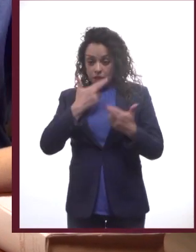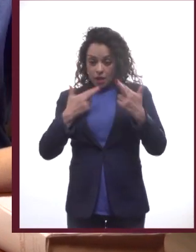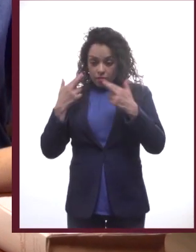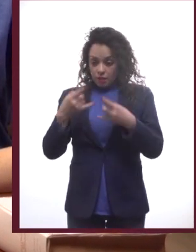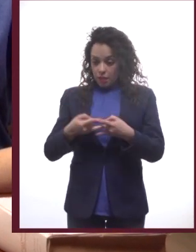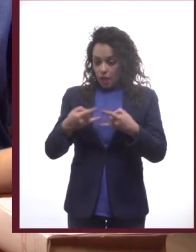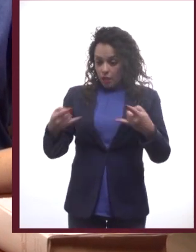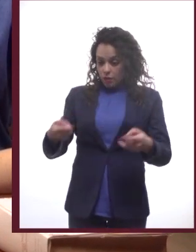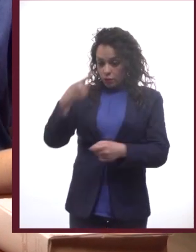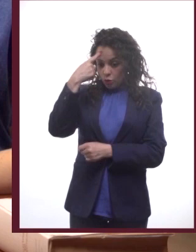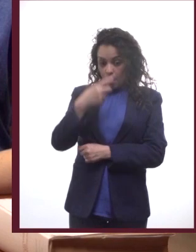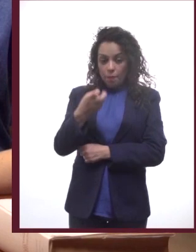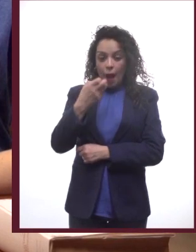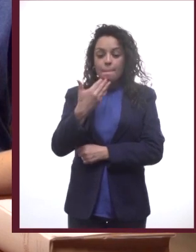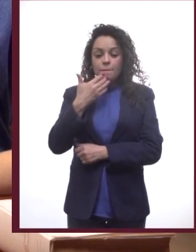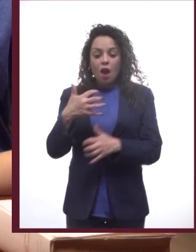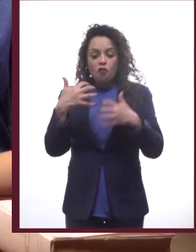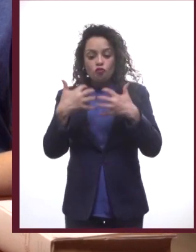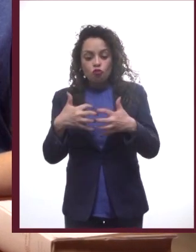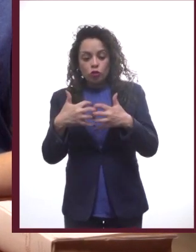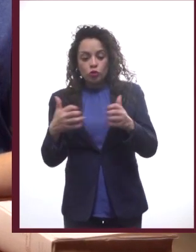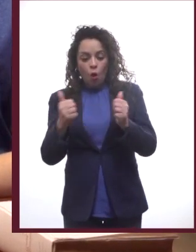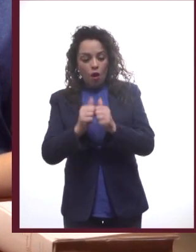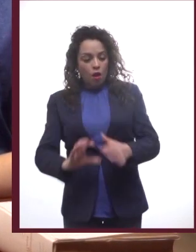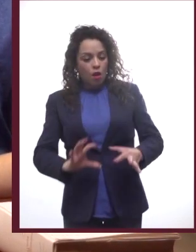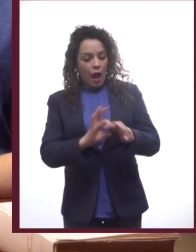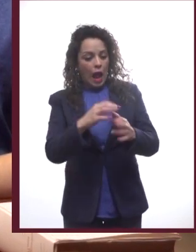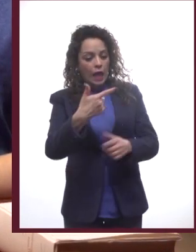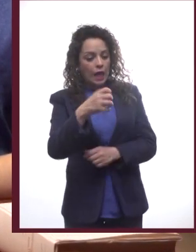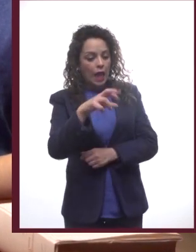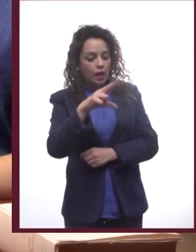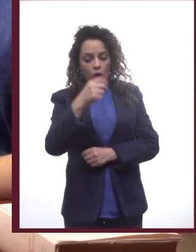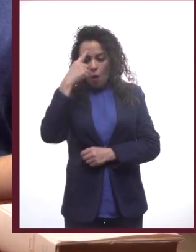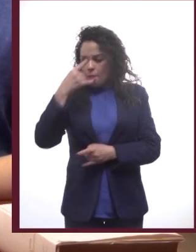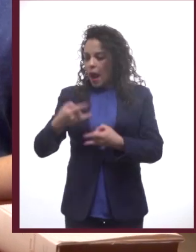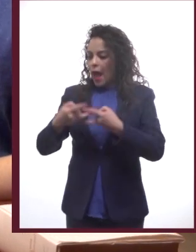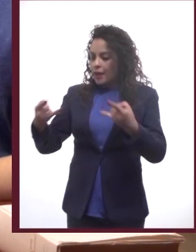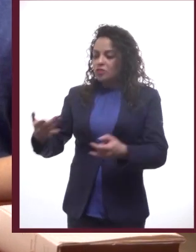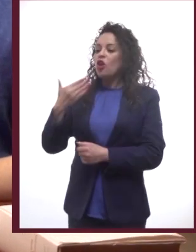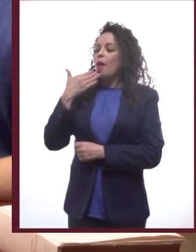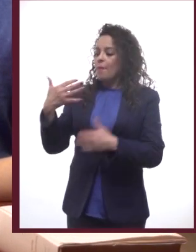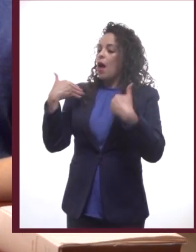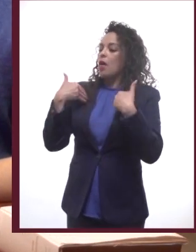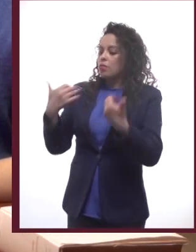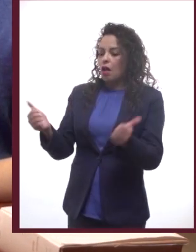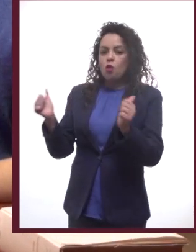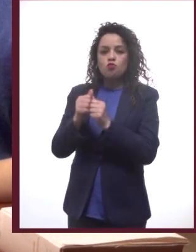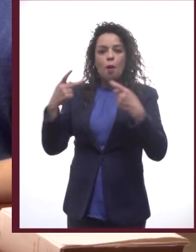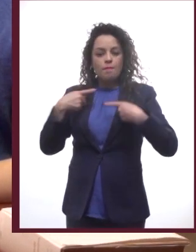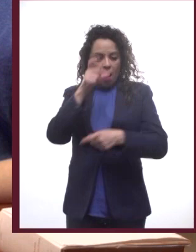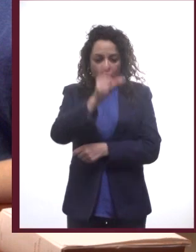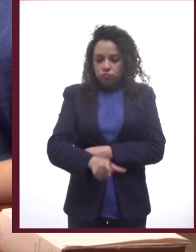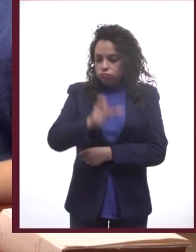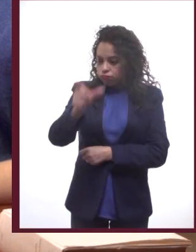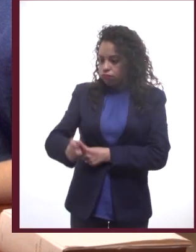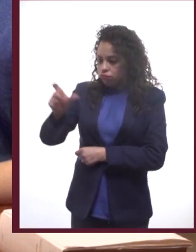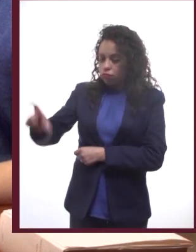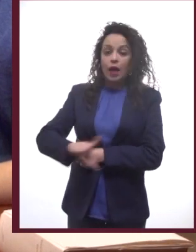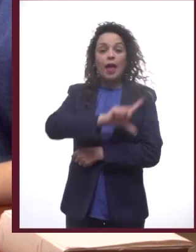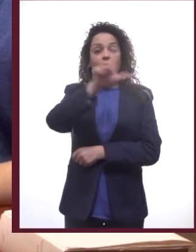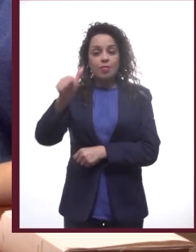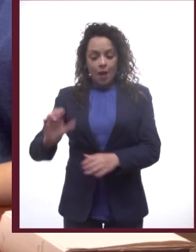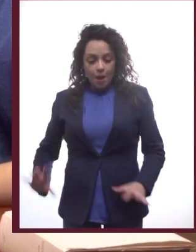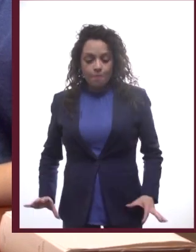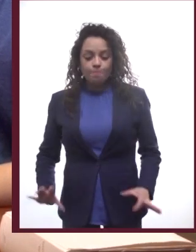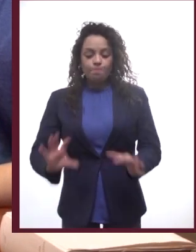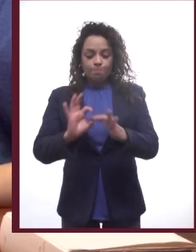Revisar la historia para que la estructura funcione de acuerdo con el género y darle coherencia a la historia y a los personajes. Luego, unificar